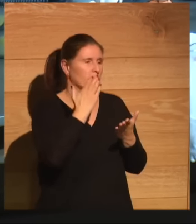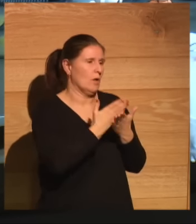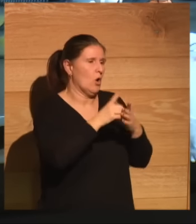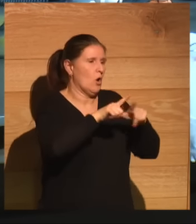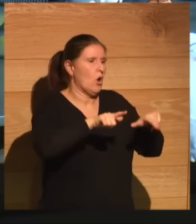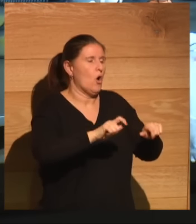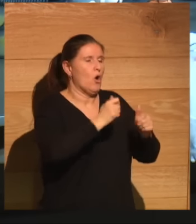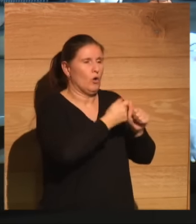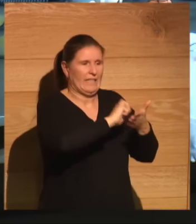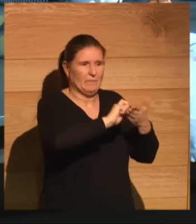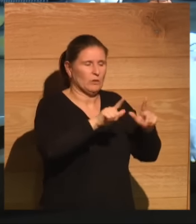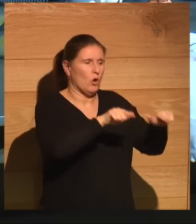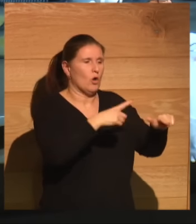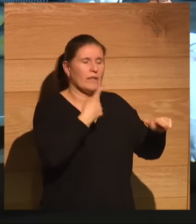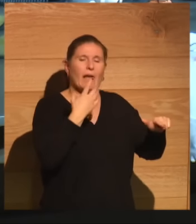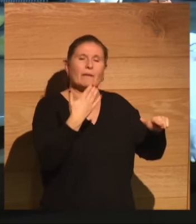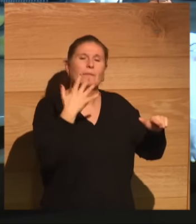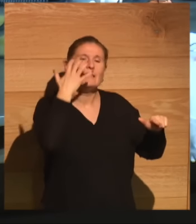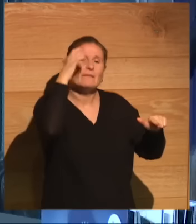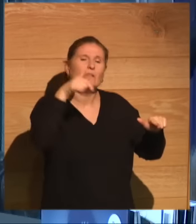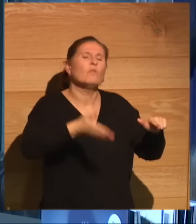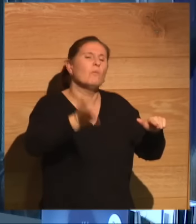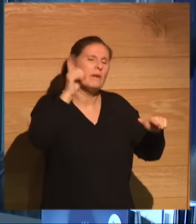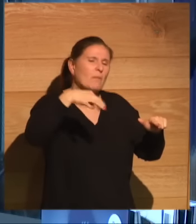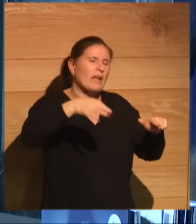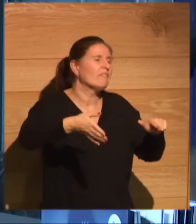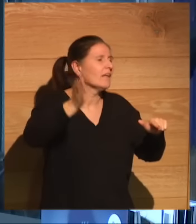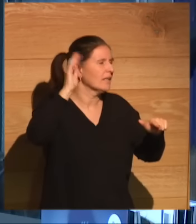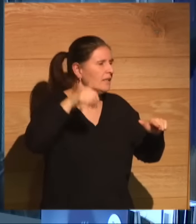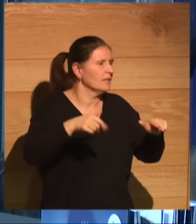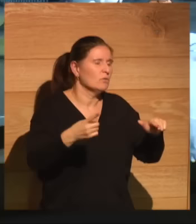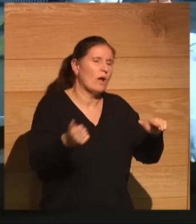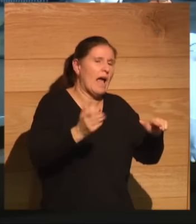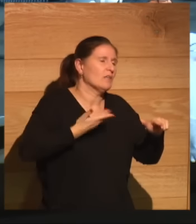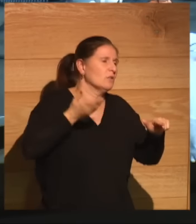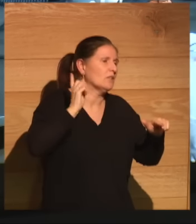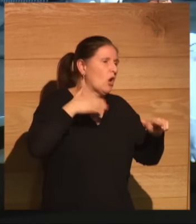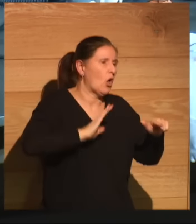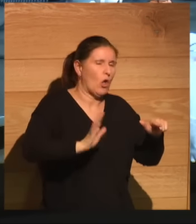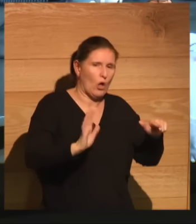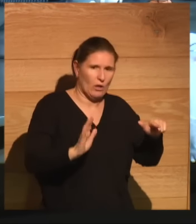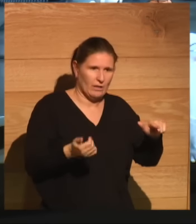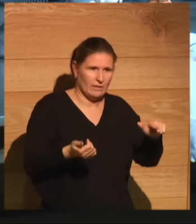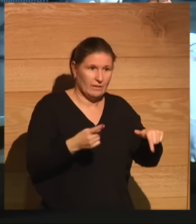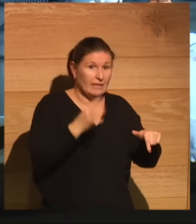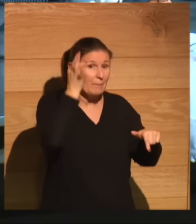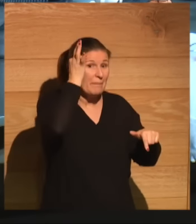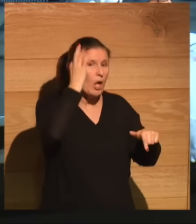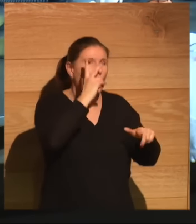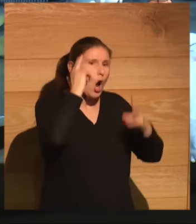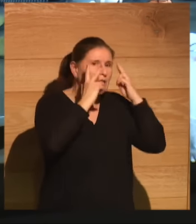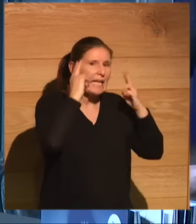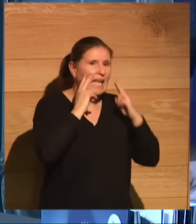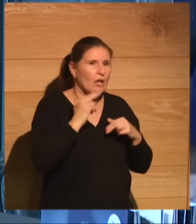esto es lo que hay, y le dijo, venga, Tim Burton, bájate a la cafetería, Tim Burton. Tres. Está bien. Mira a ver si hay